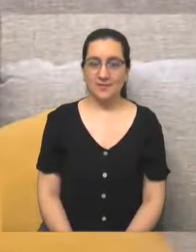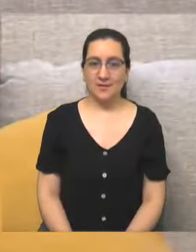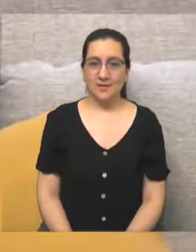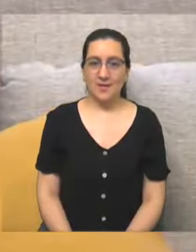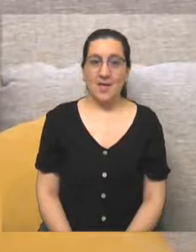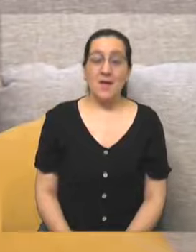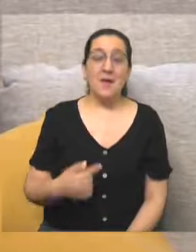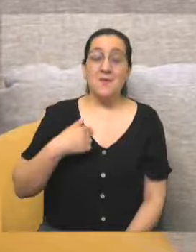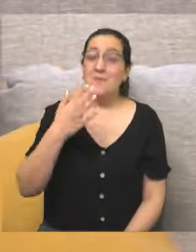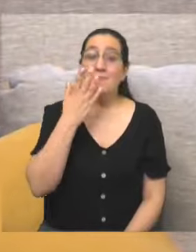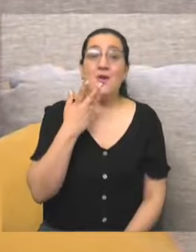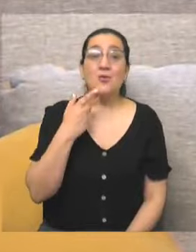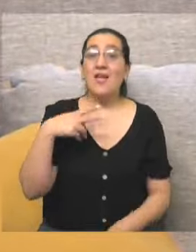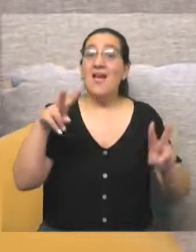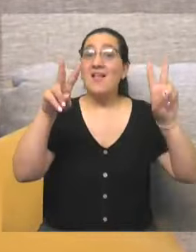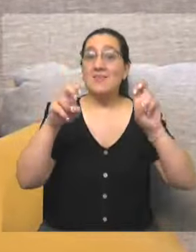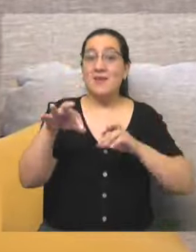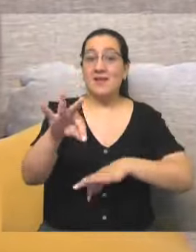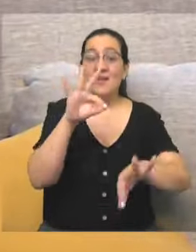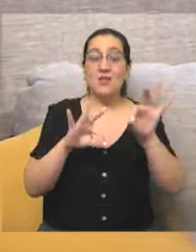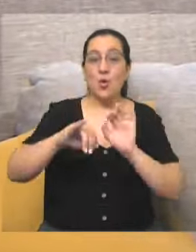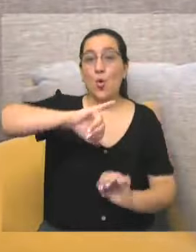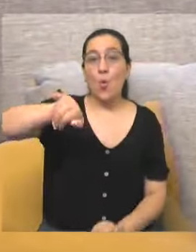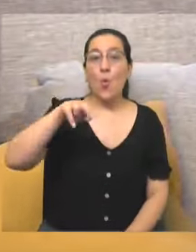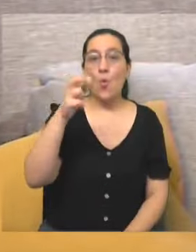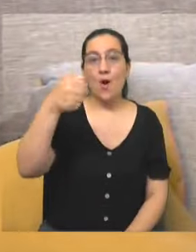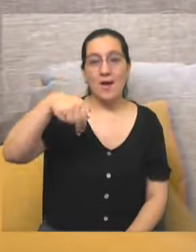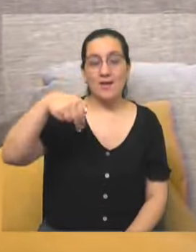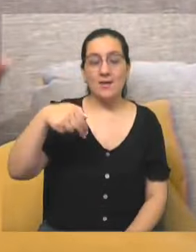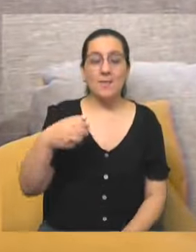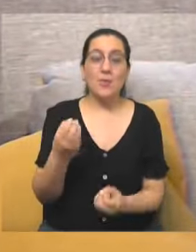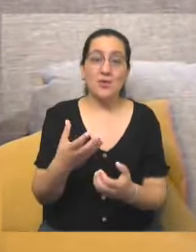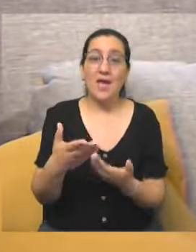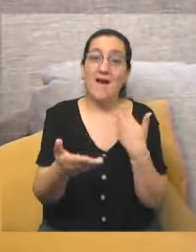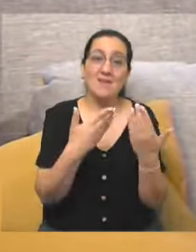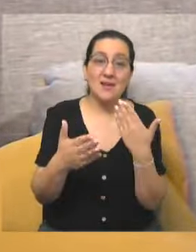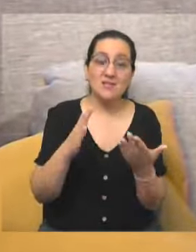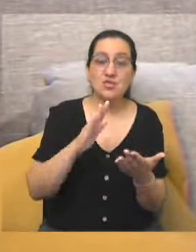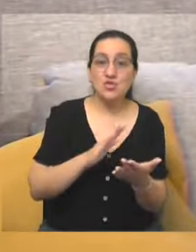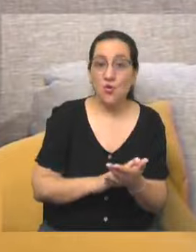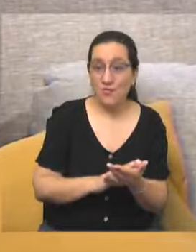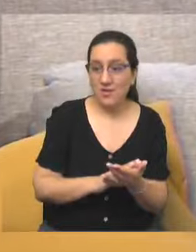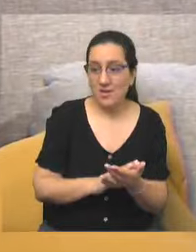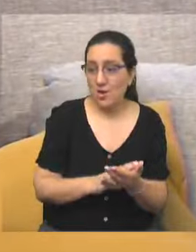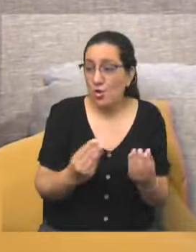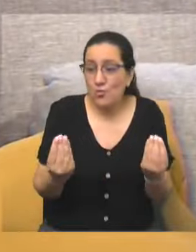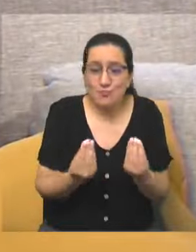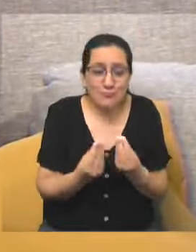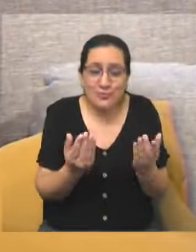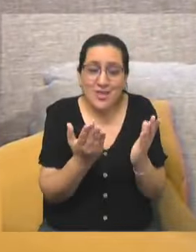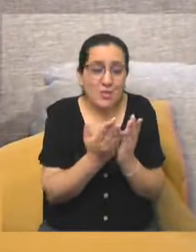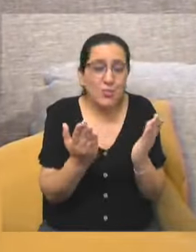¿Cómo me gusta la temática que eligió Juan Pablo Civil para la columna de hoy? Porque viene a hablarnos de eso que muchos estudiantes